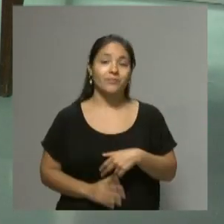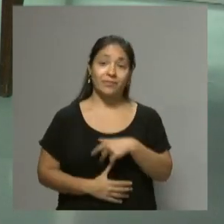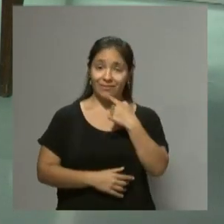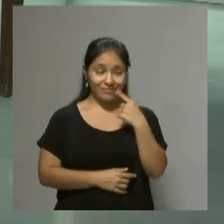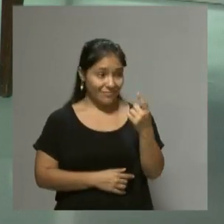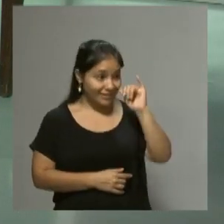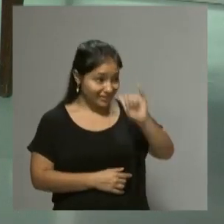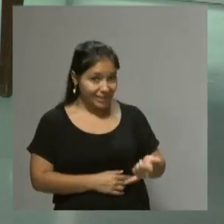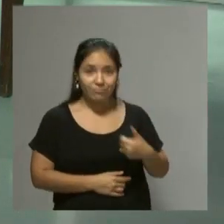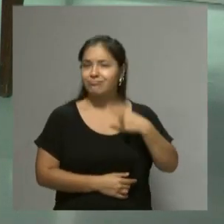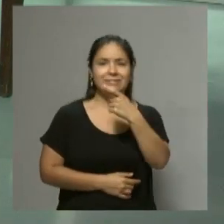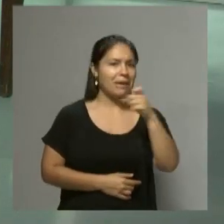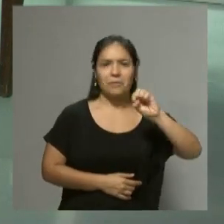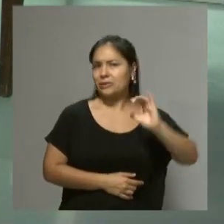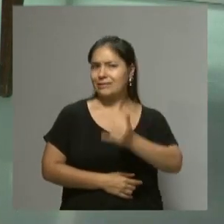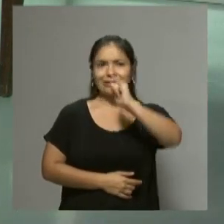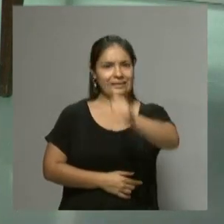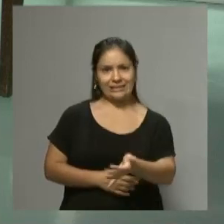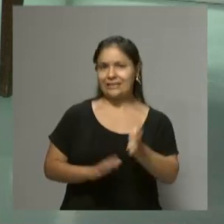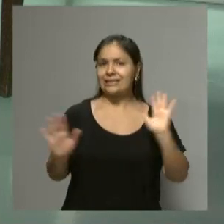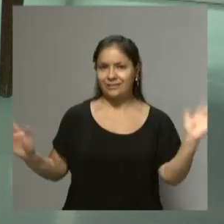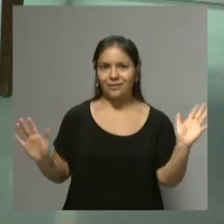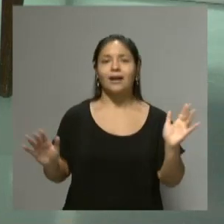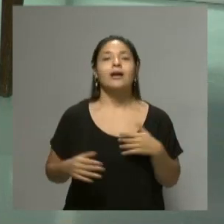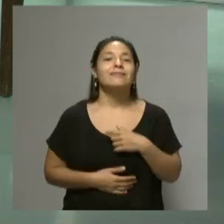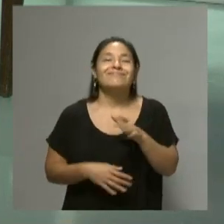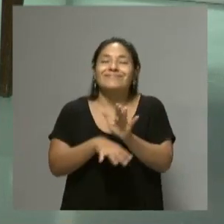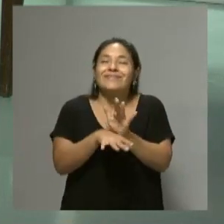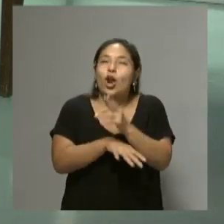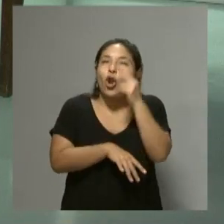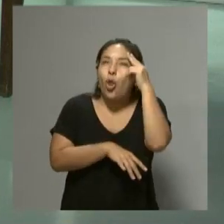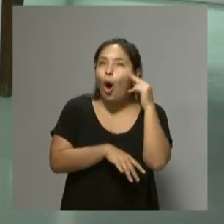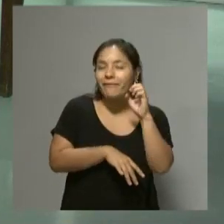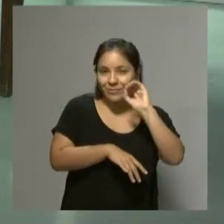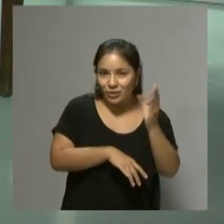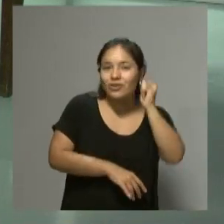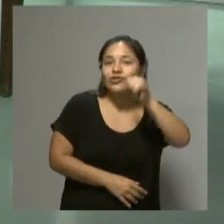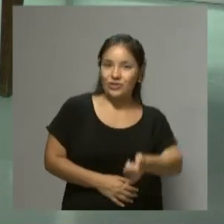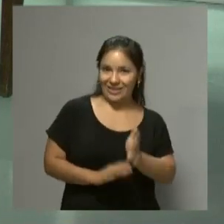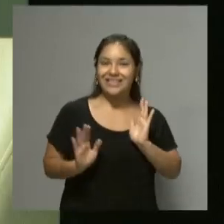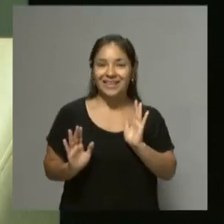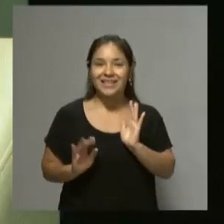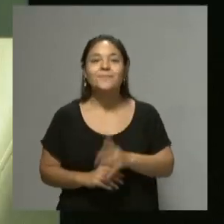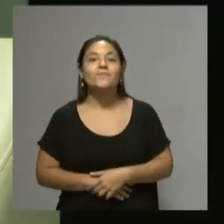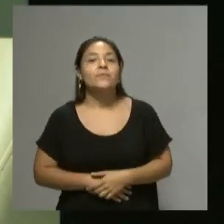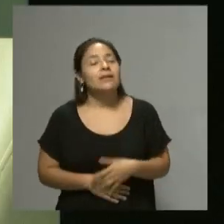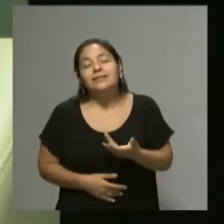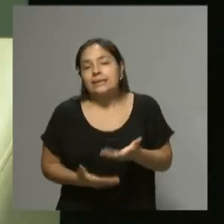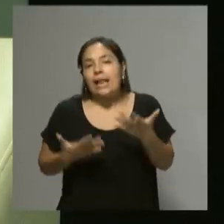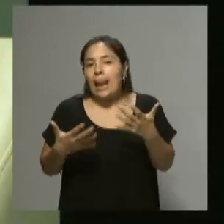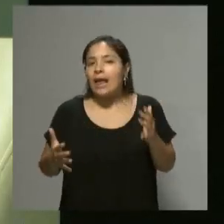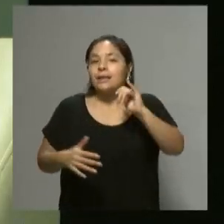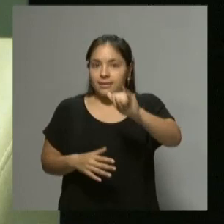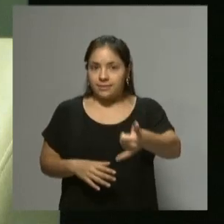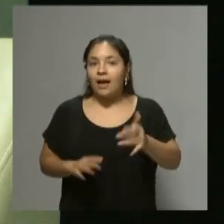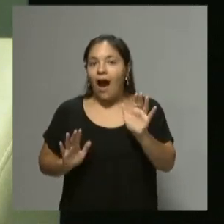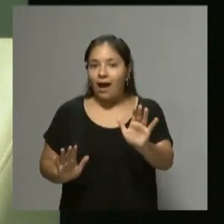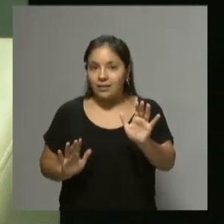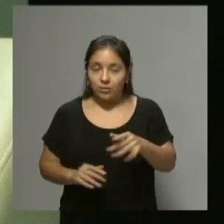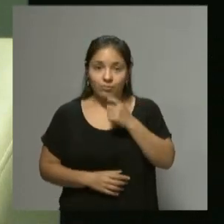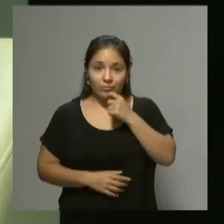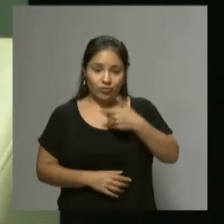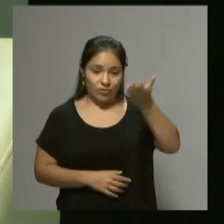Tengo que decir que sí. 100% real. Podemos decir un 90%. Uh-huh. Lamentablemente es así, y de la época en que yo